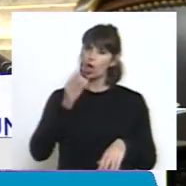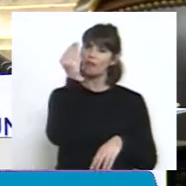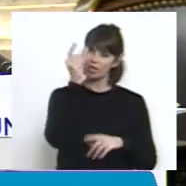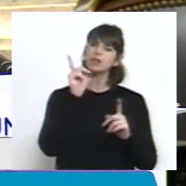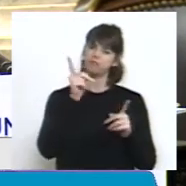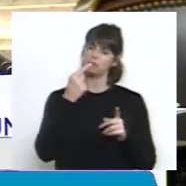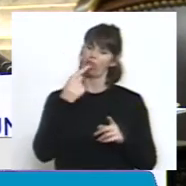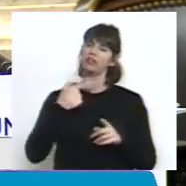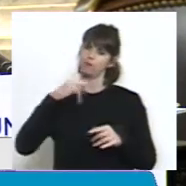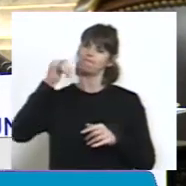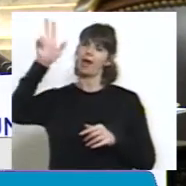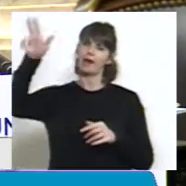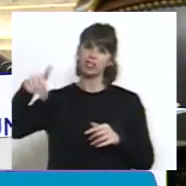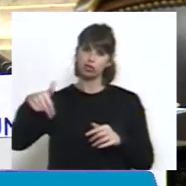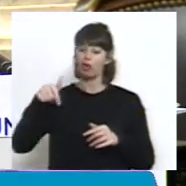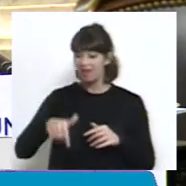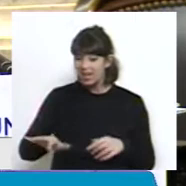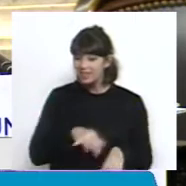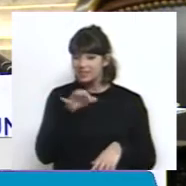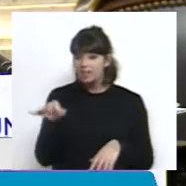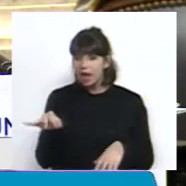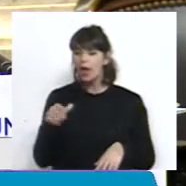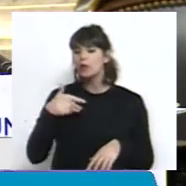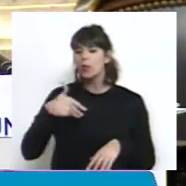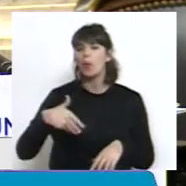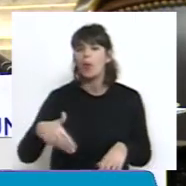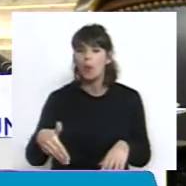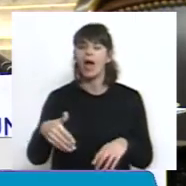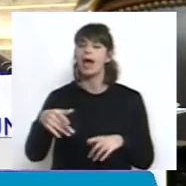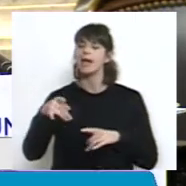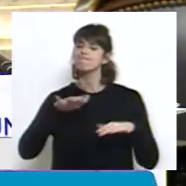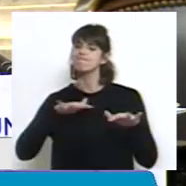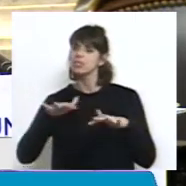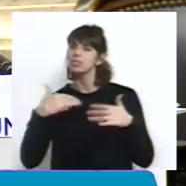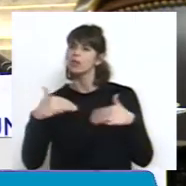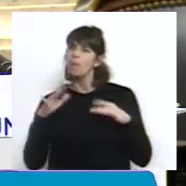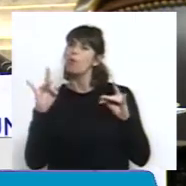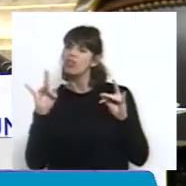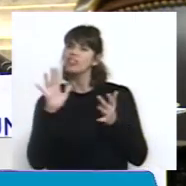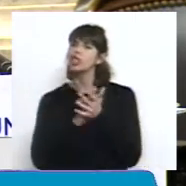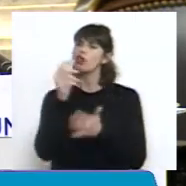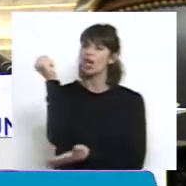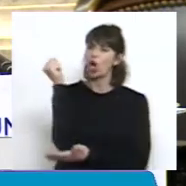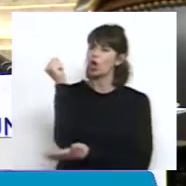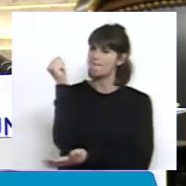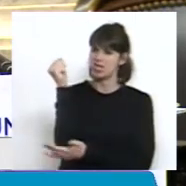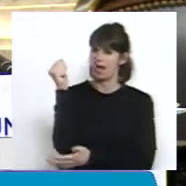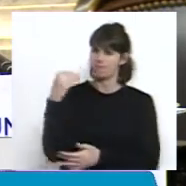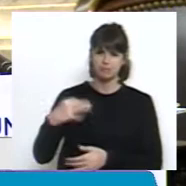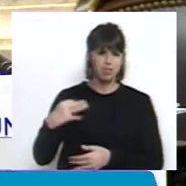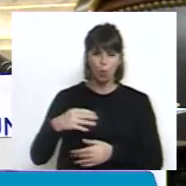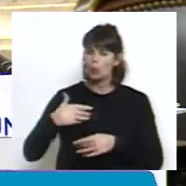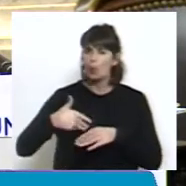Brasil, que este año van a tener una situación de contracción de su economía mucho mayor que la